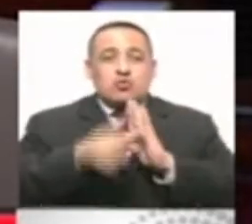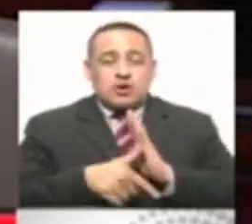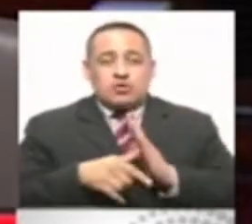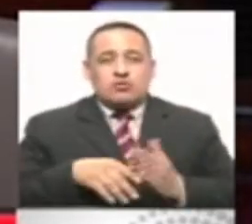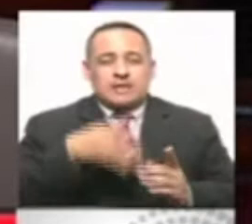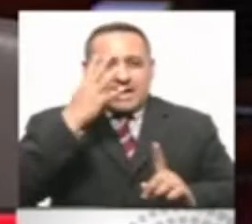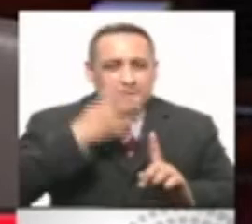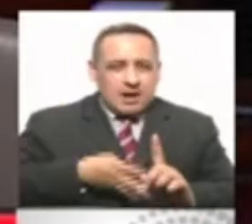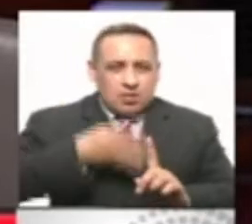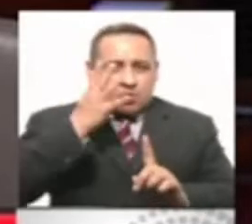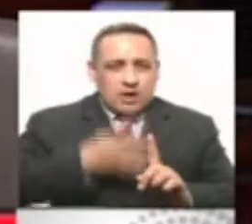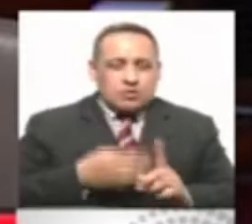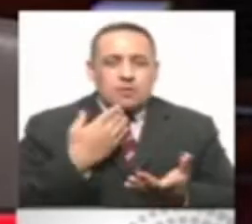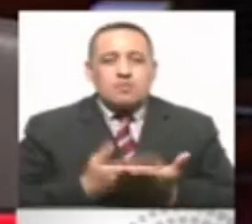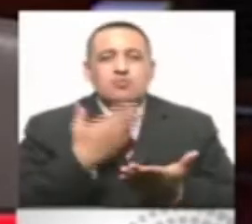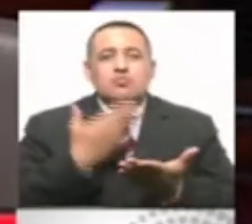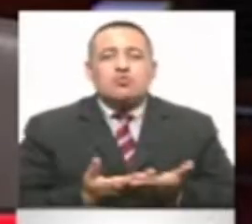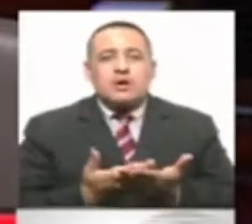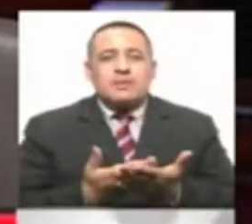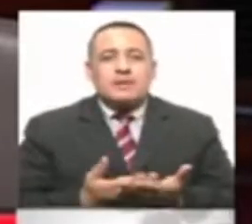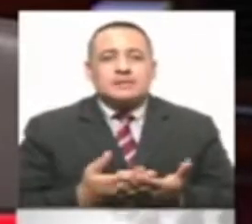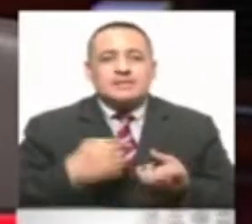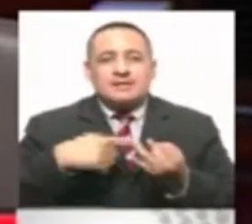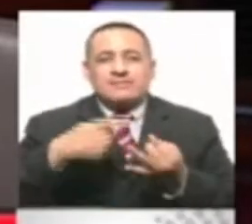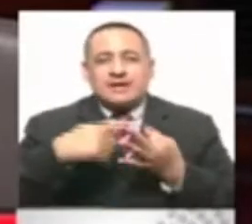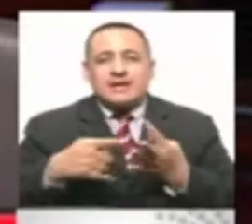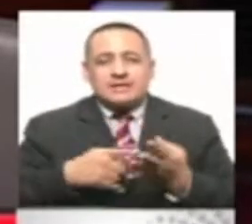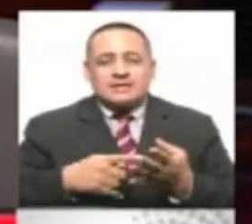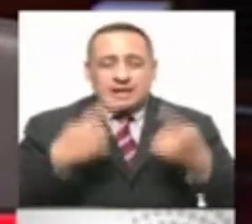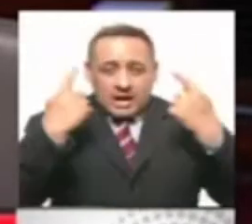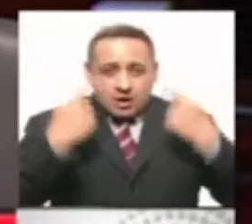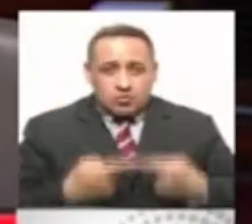haber evaluado pruebas, elementos de